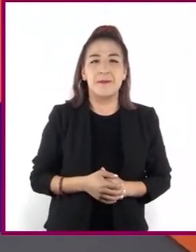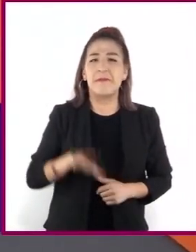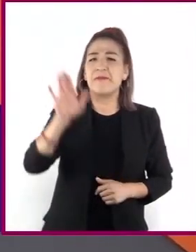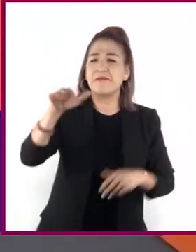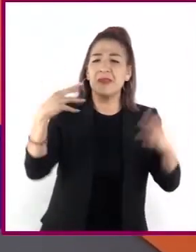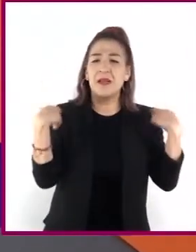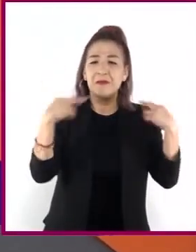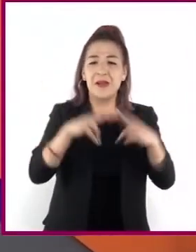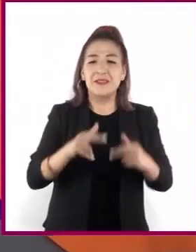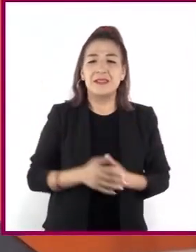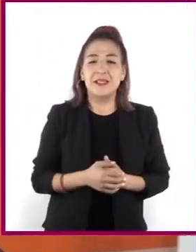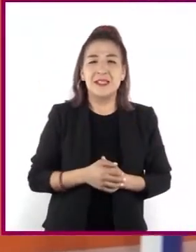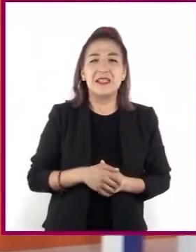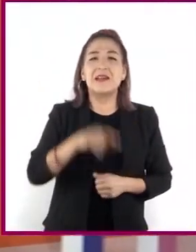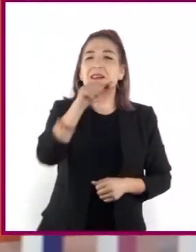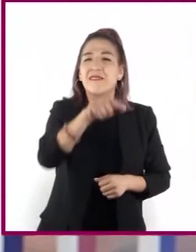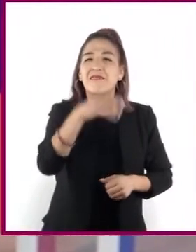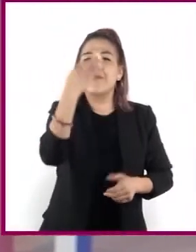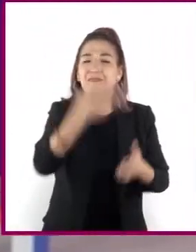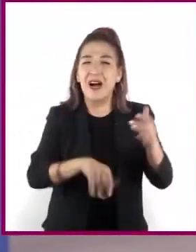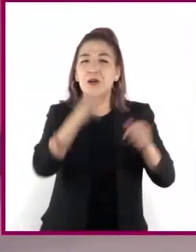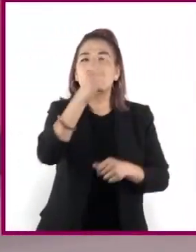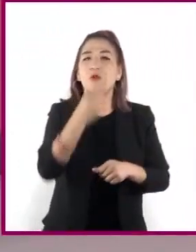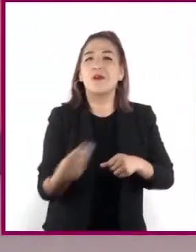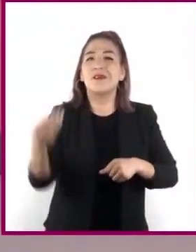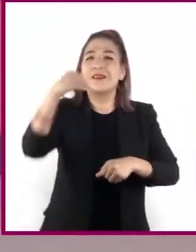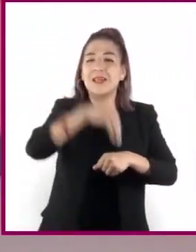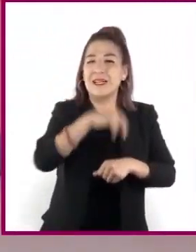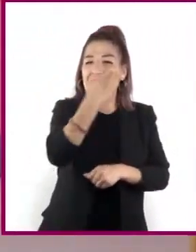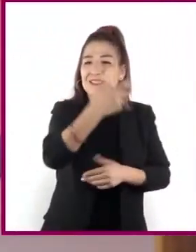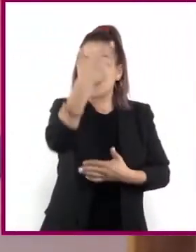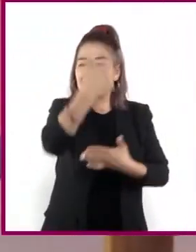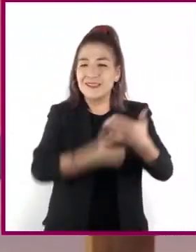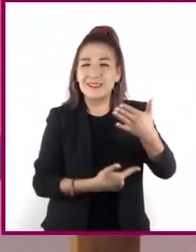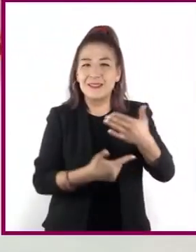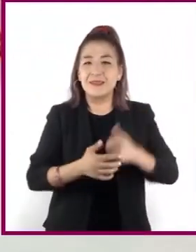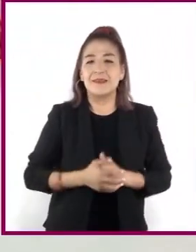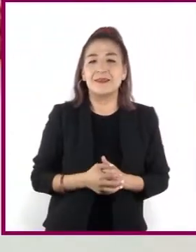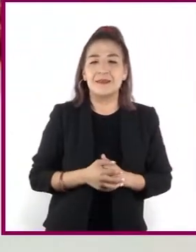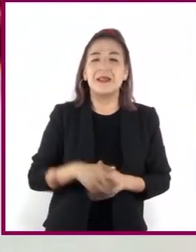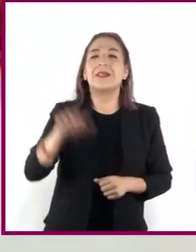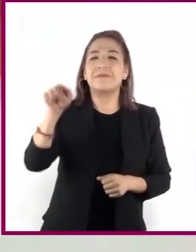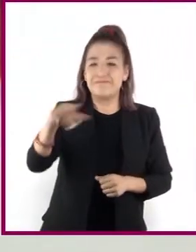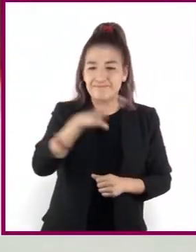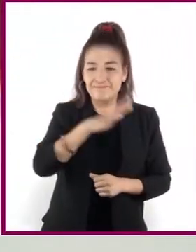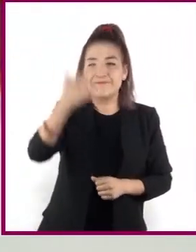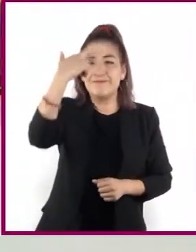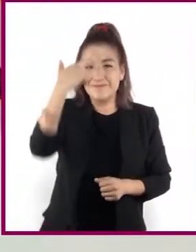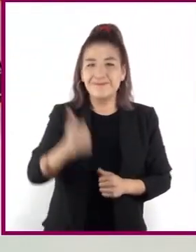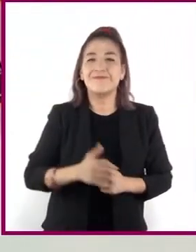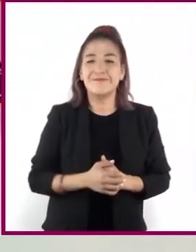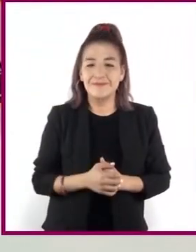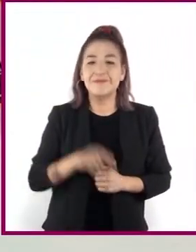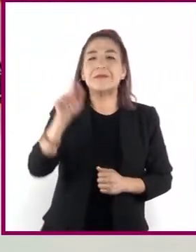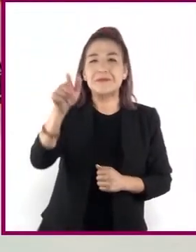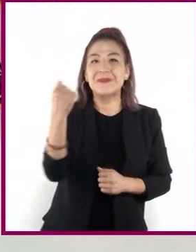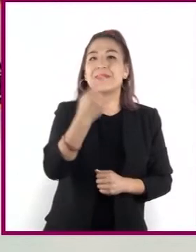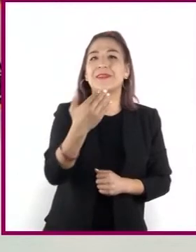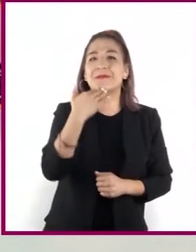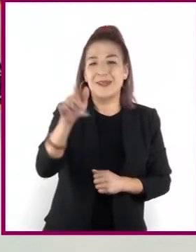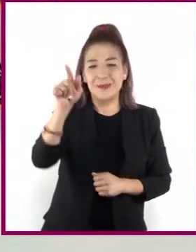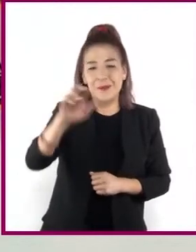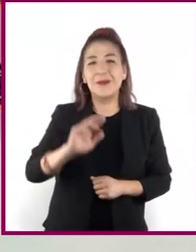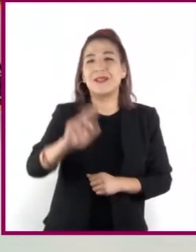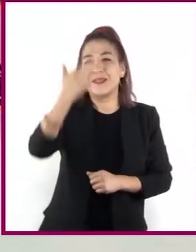Profesor, creo que está un criterio que habíamos olvidado en esta lista. Tienes mucha razón. Qué bueno que lo